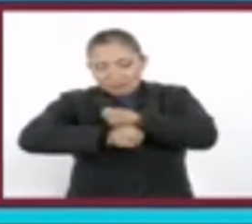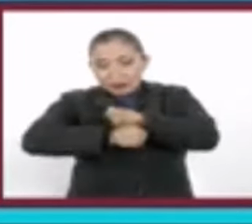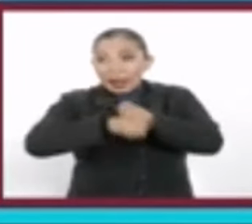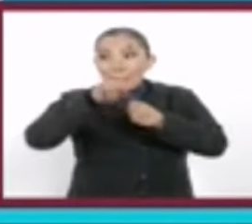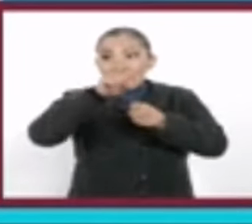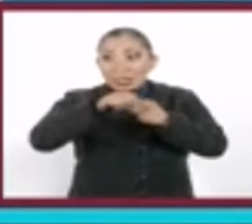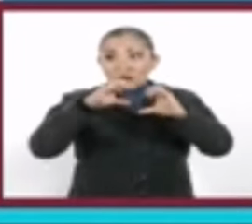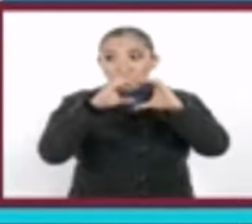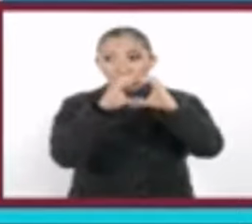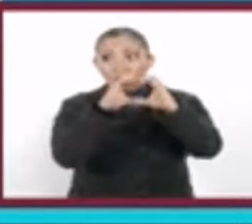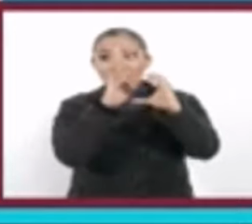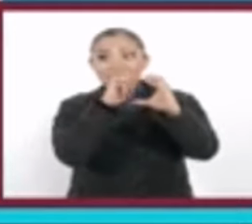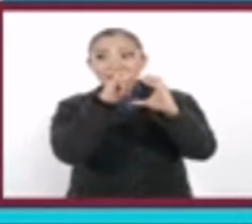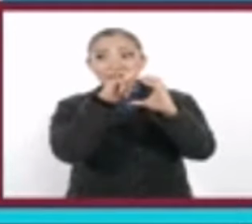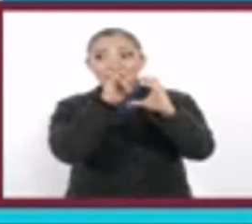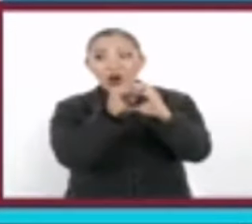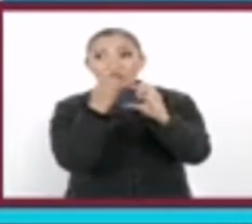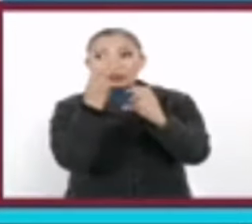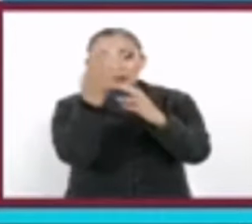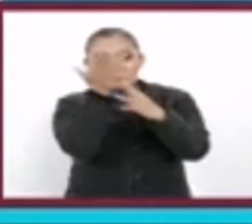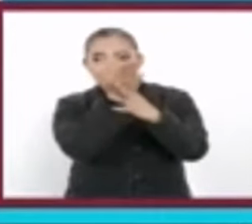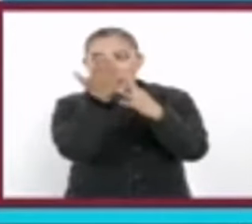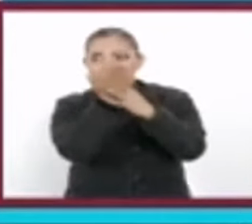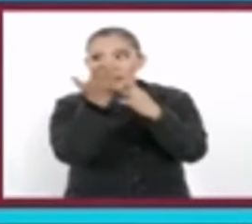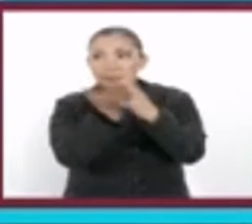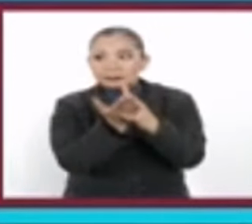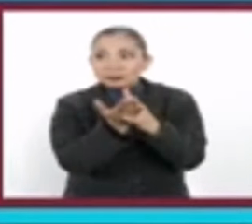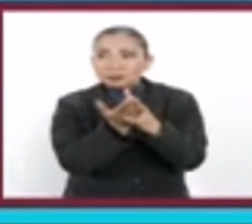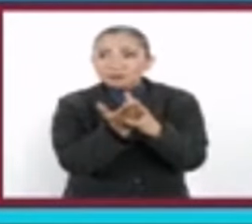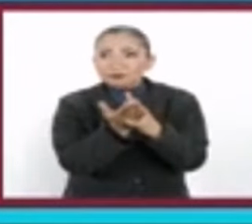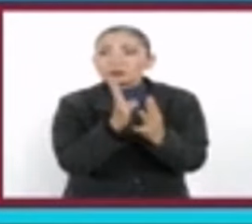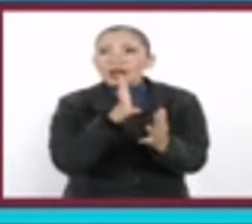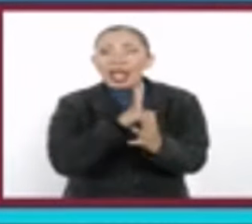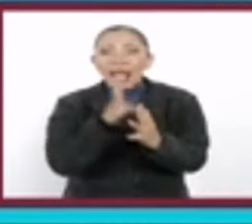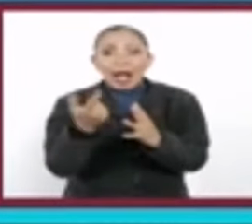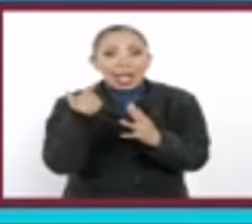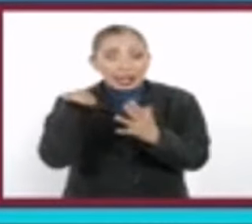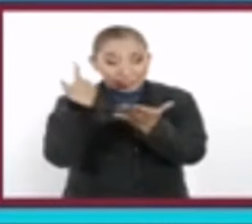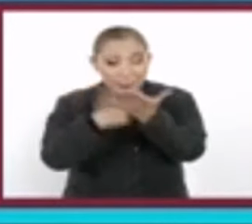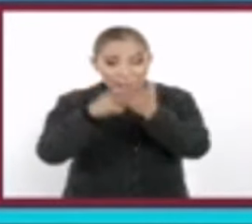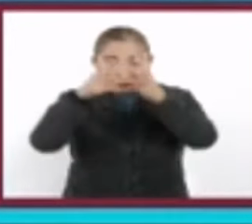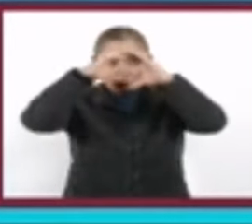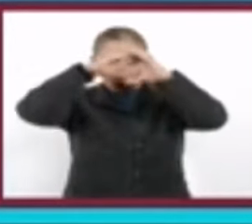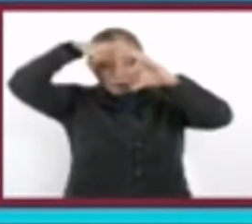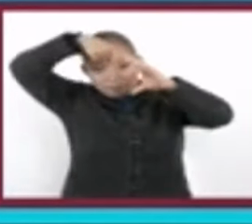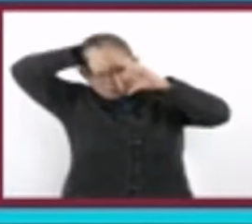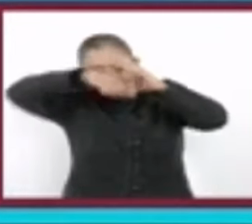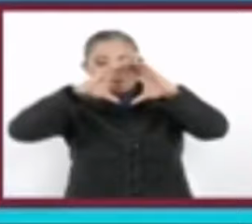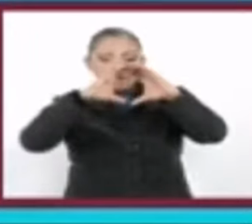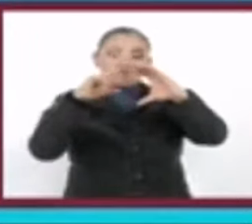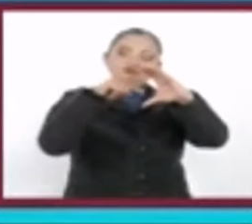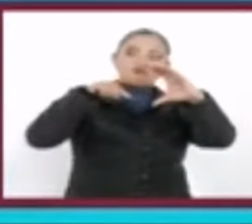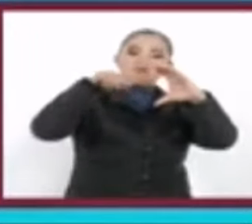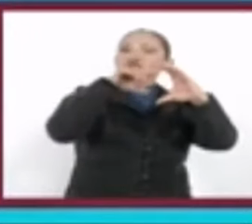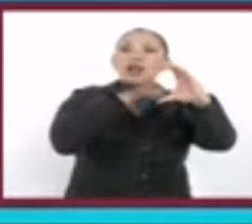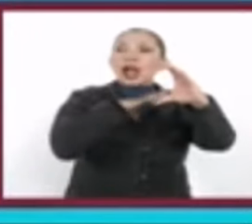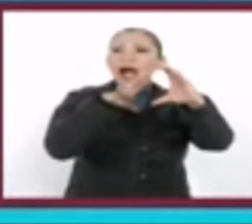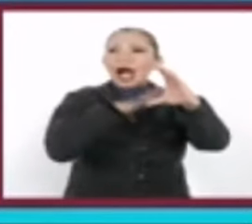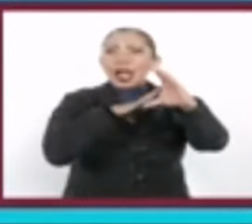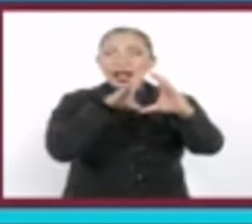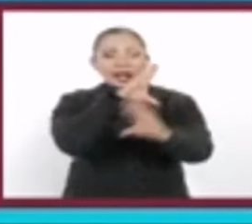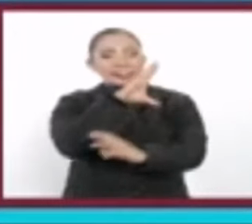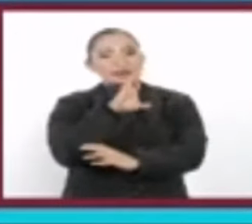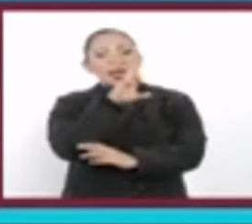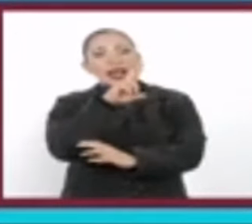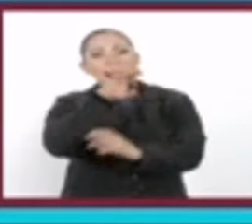el encéfalo está envuelto en 3 membranas. Se encuentra en la cavidad craneal y está formado principalmente por